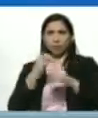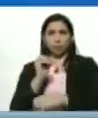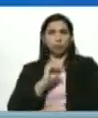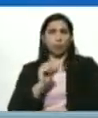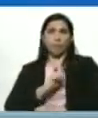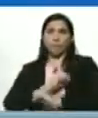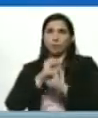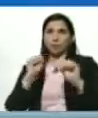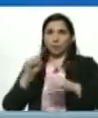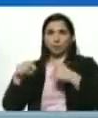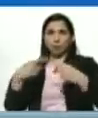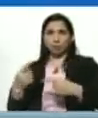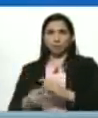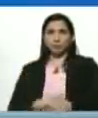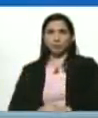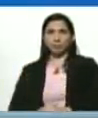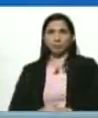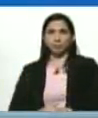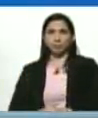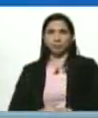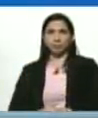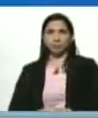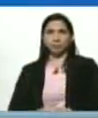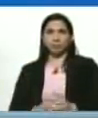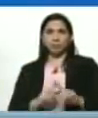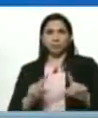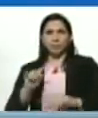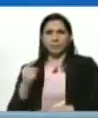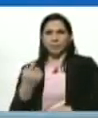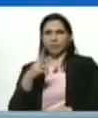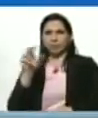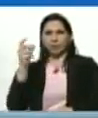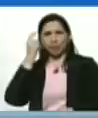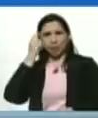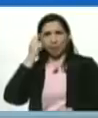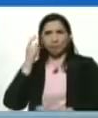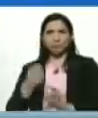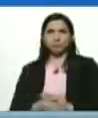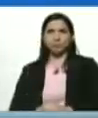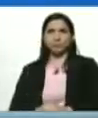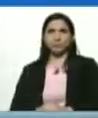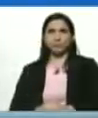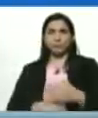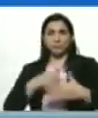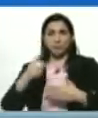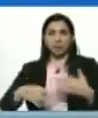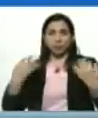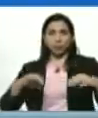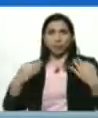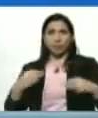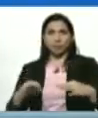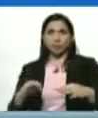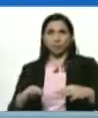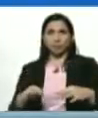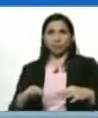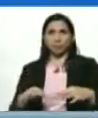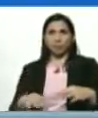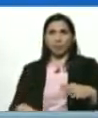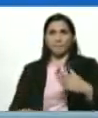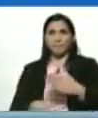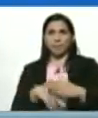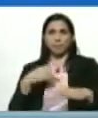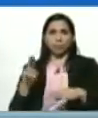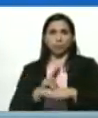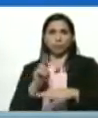día para los primeros 30 días de este plan de normalización vamos a